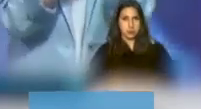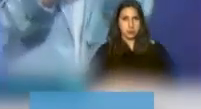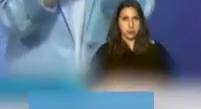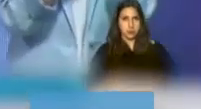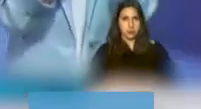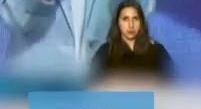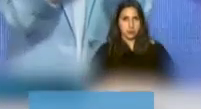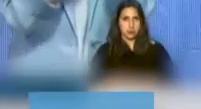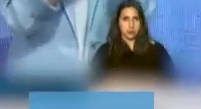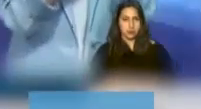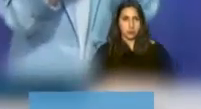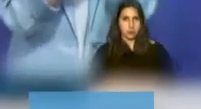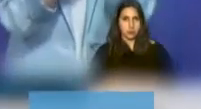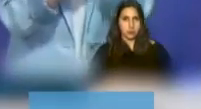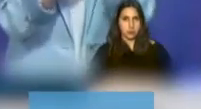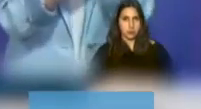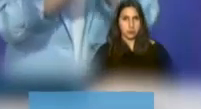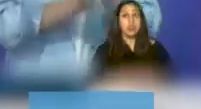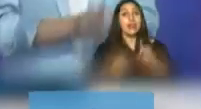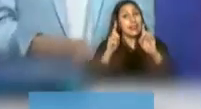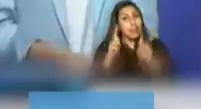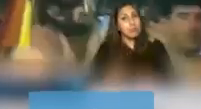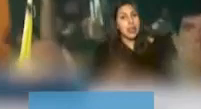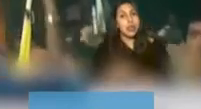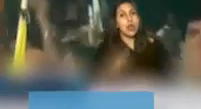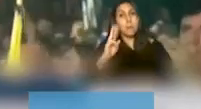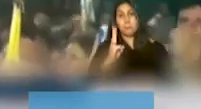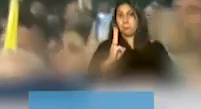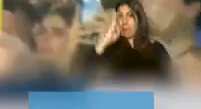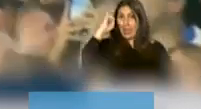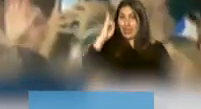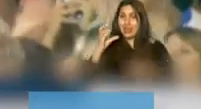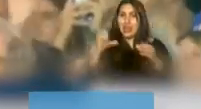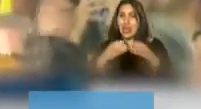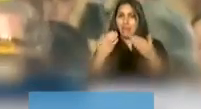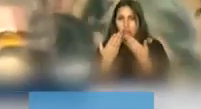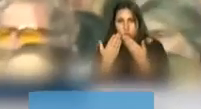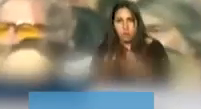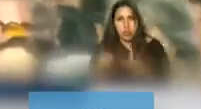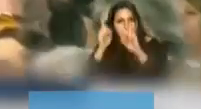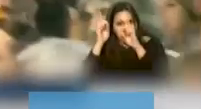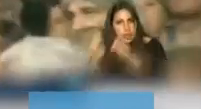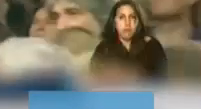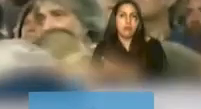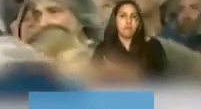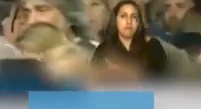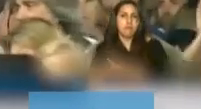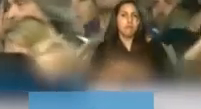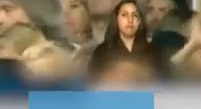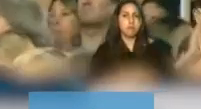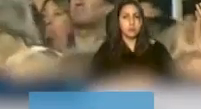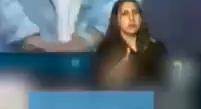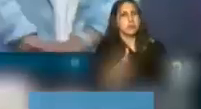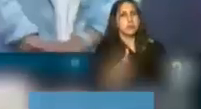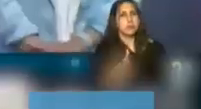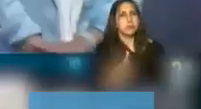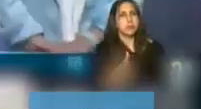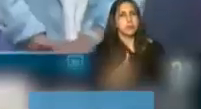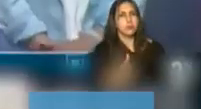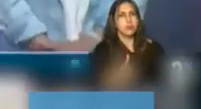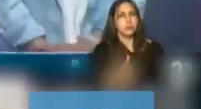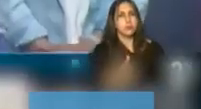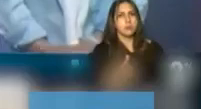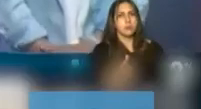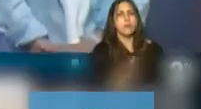del Uruguay y de los uruguayos. Una frase enigmática, ¿qué quiere decir esa creación? Y acá lo dice de vuelta, que él va a querer a cada